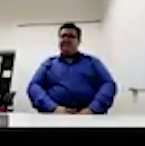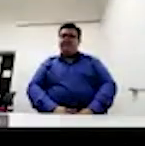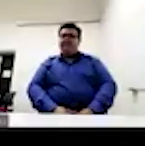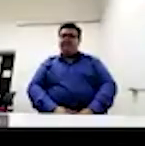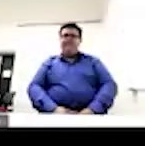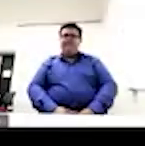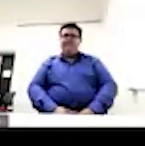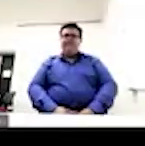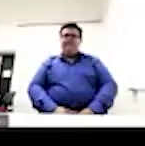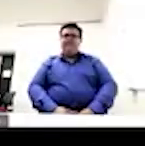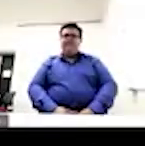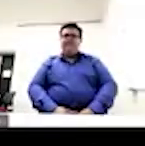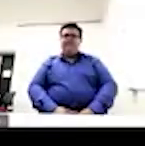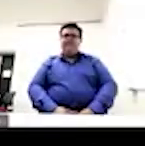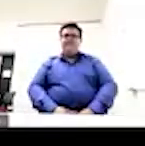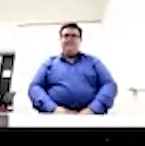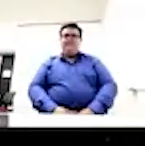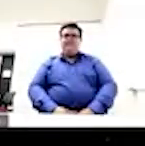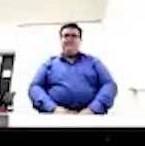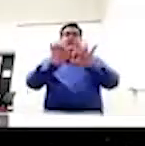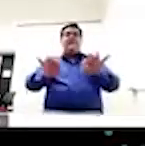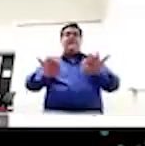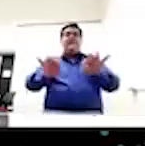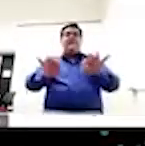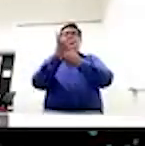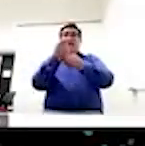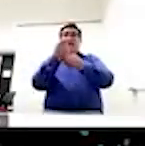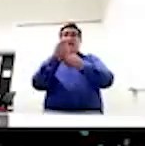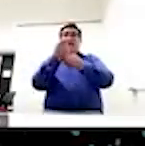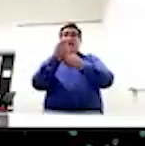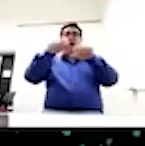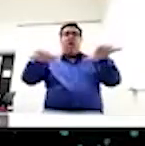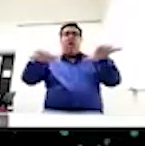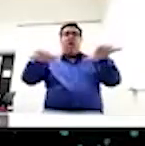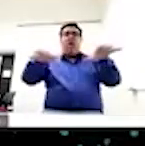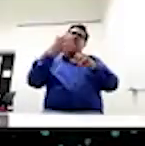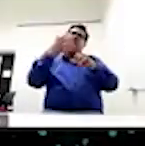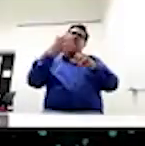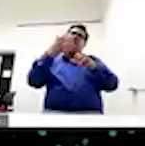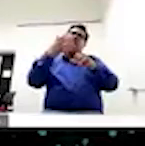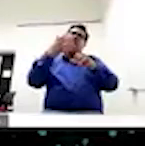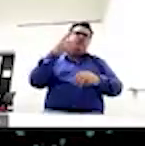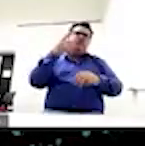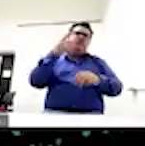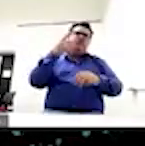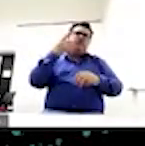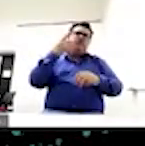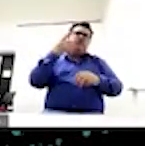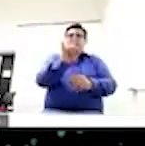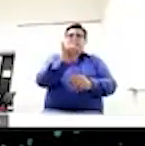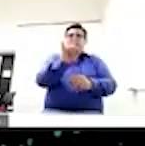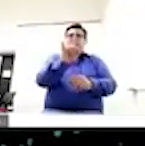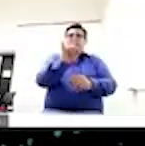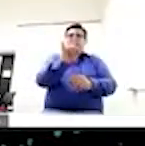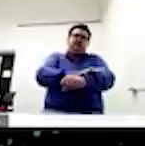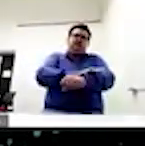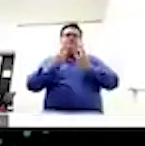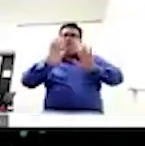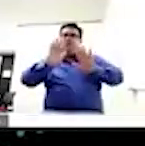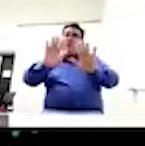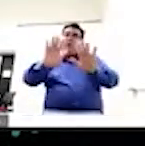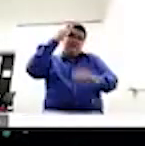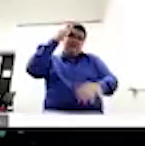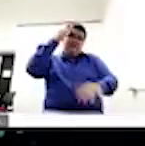El oficio del arte puede ser la dimensión más sensible del sentir. Si quieres, quitemos este texto